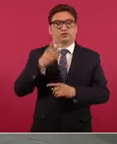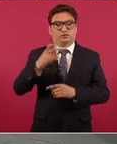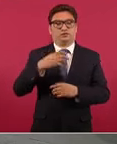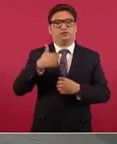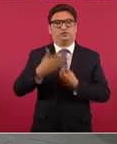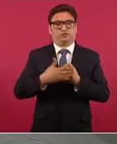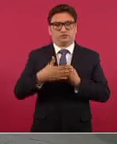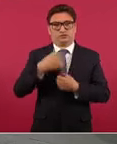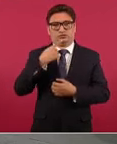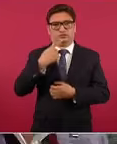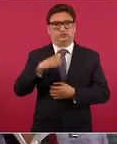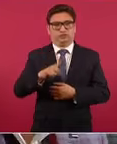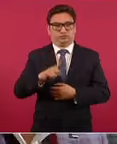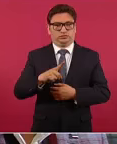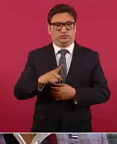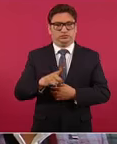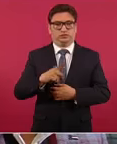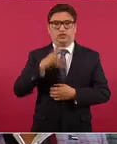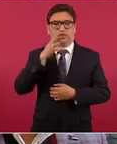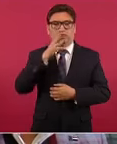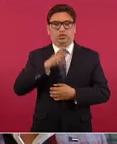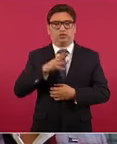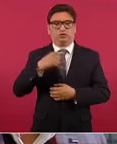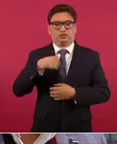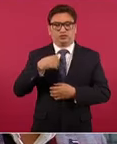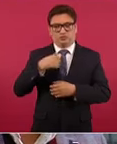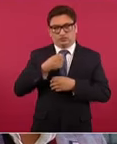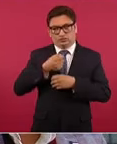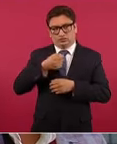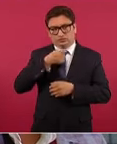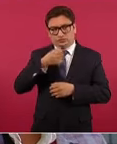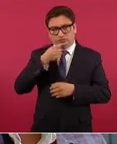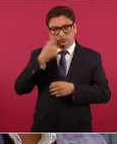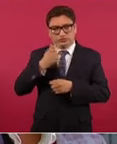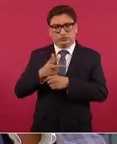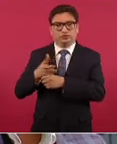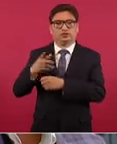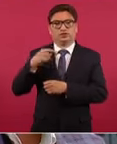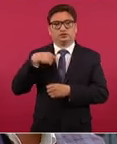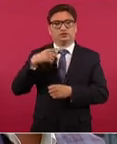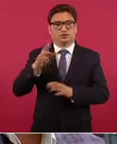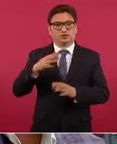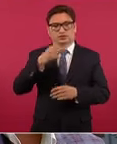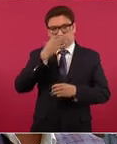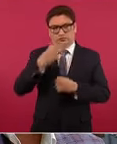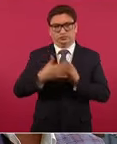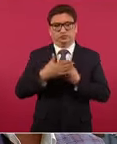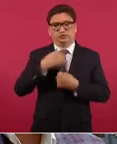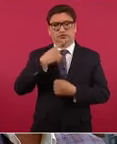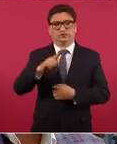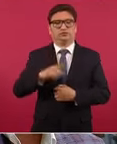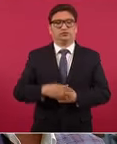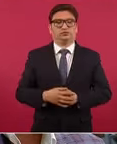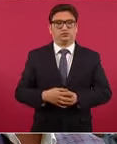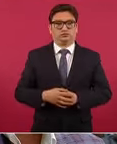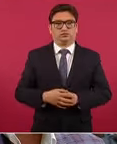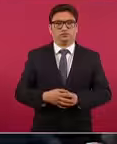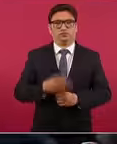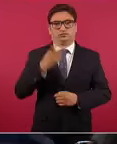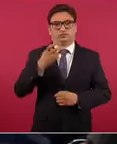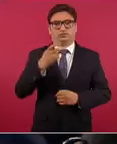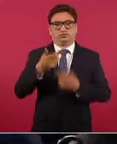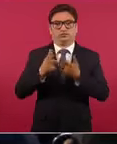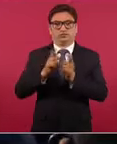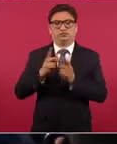denuncia ambiental que ya está casi lista y ha venido cubriendo eso ya lo adelante pero bueno ya viene la denuncia pero si